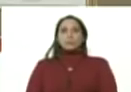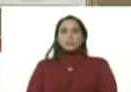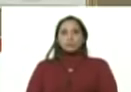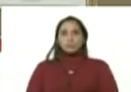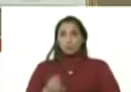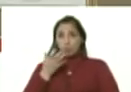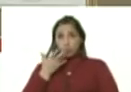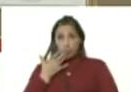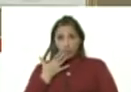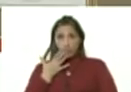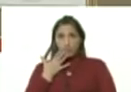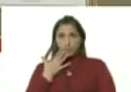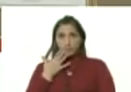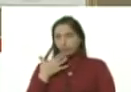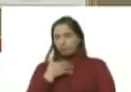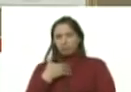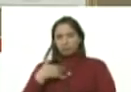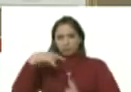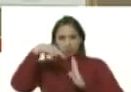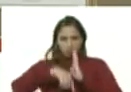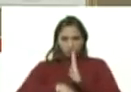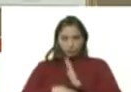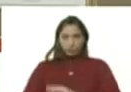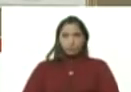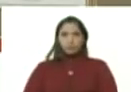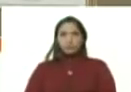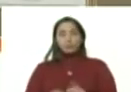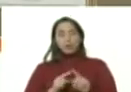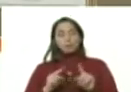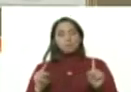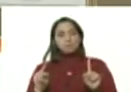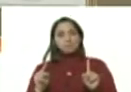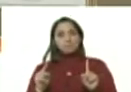ejemplo, no vamos a profundizar, pero,